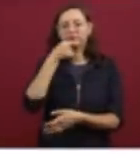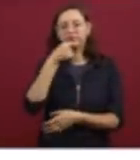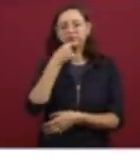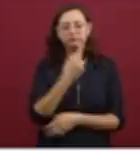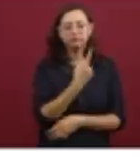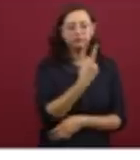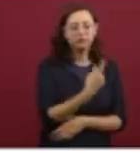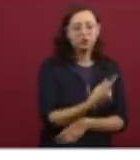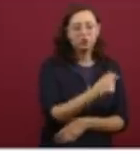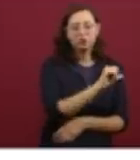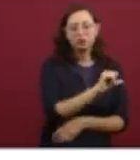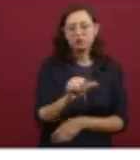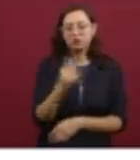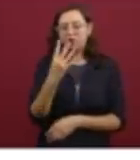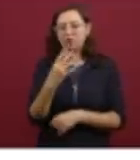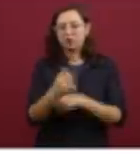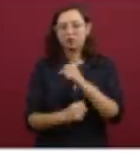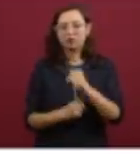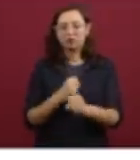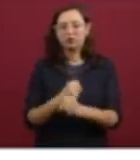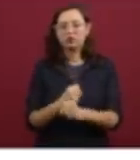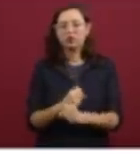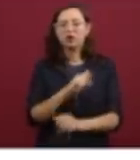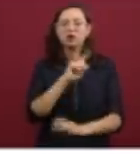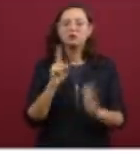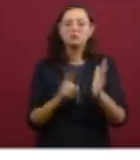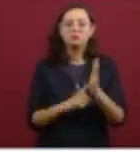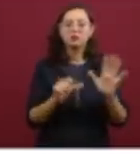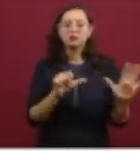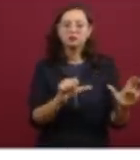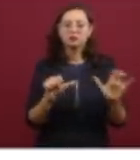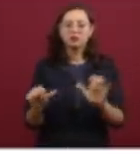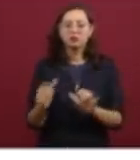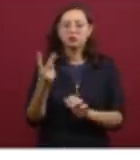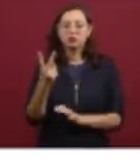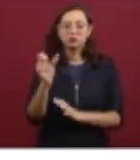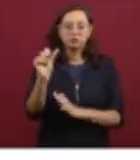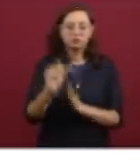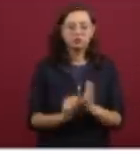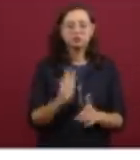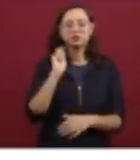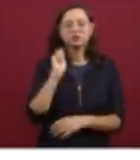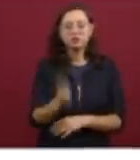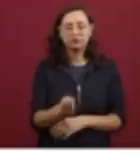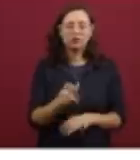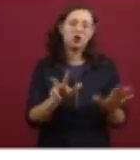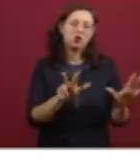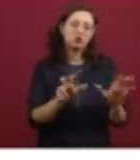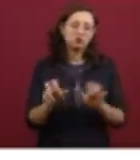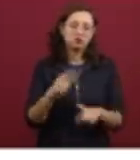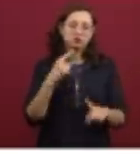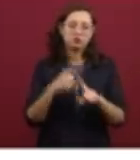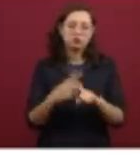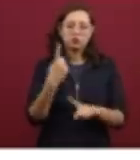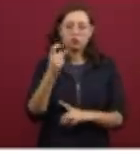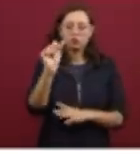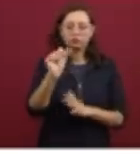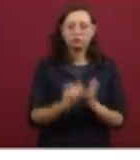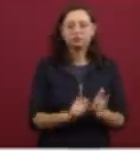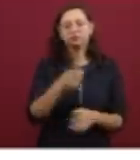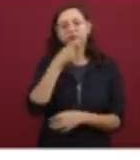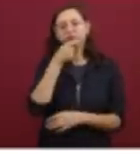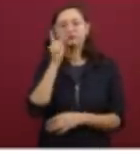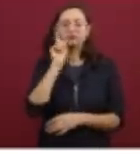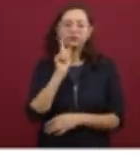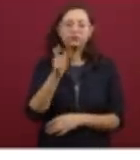1 a 4 años de 1.600 pesos bimestrales, 800 pesos cada mes, y cuando el niño o la niña